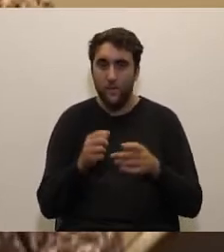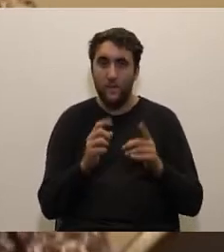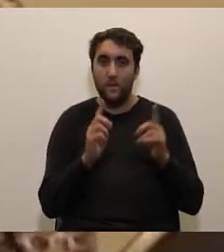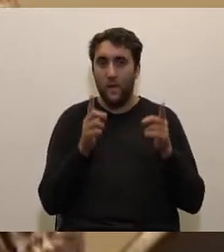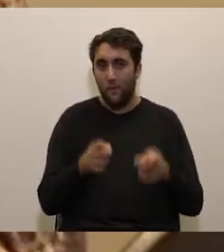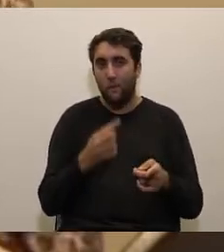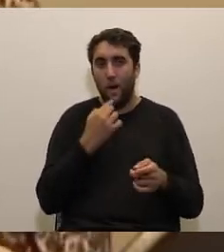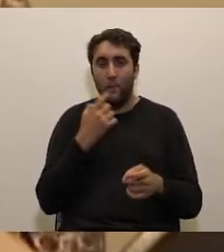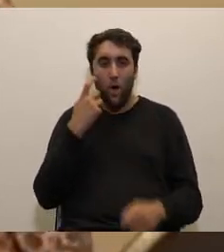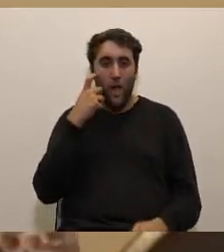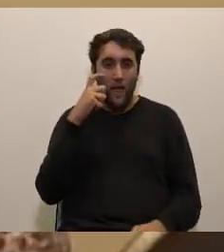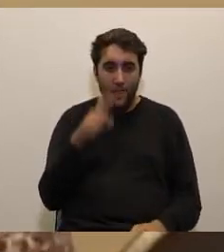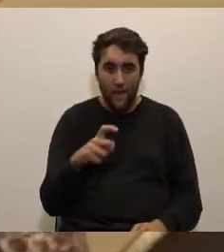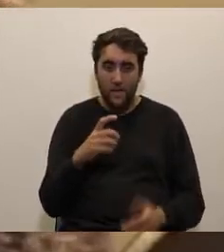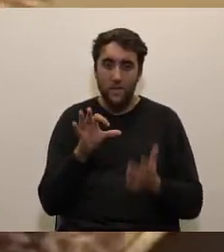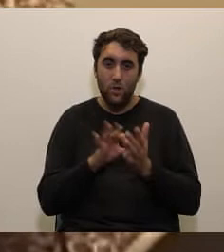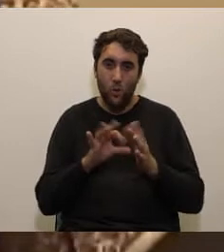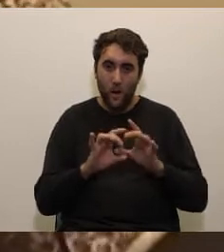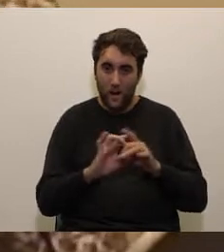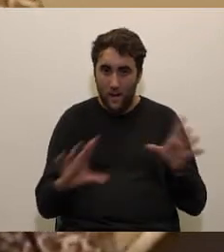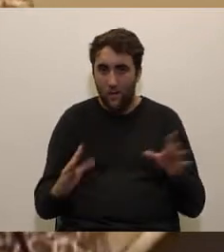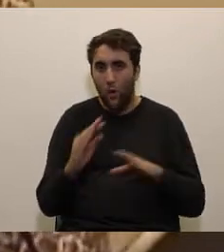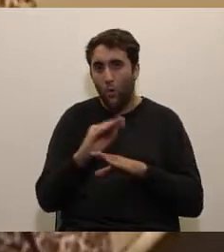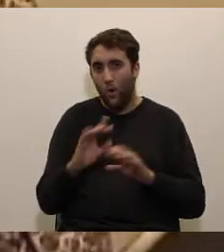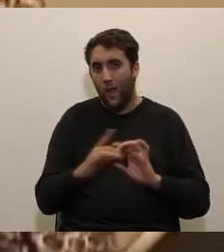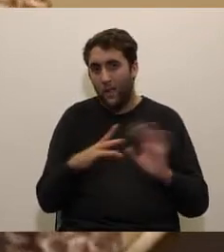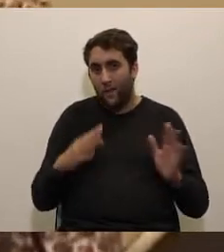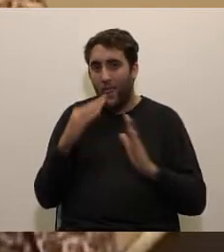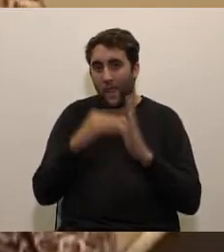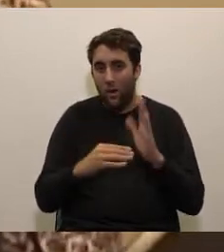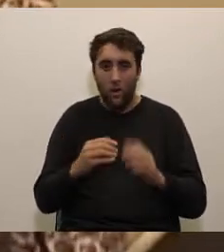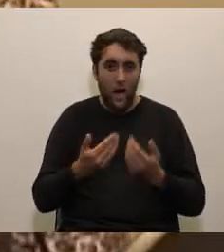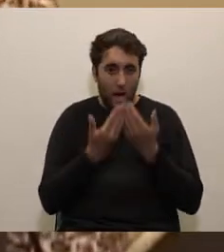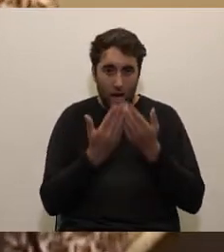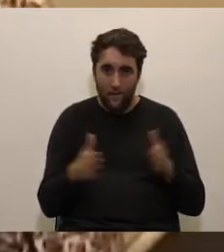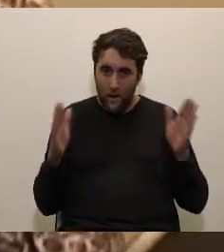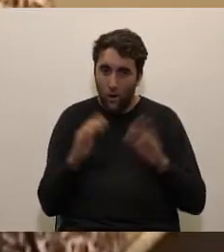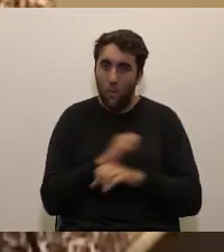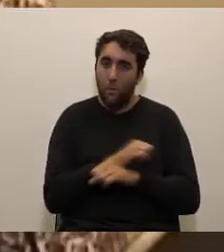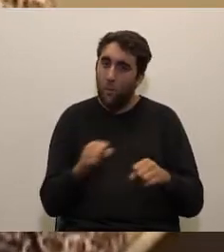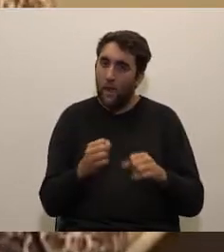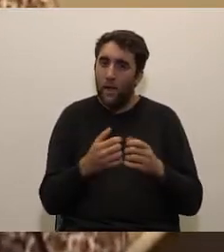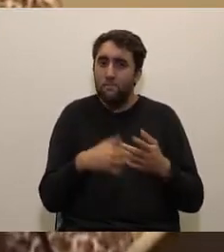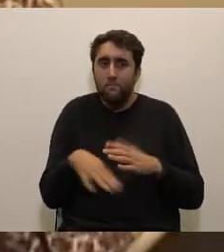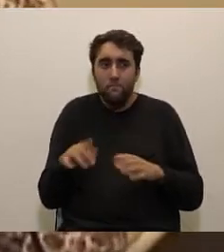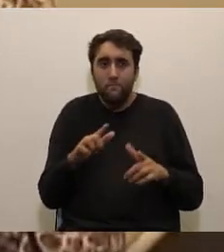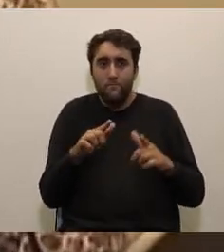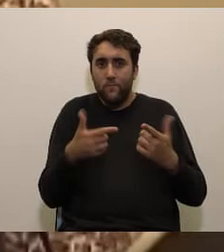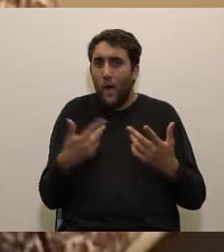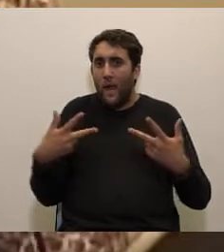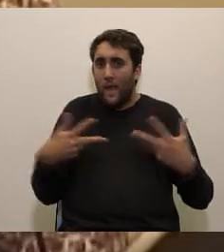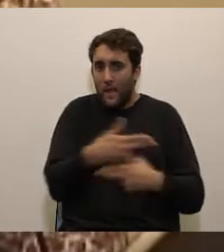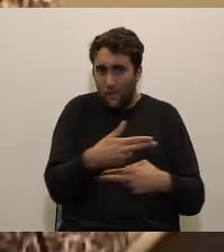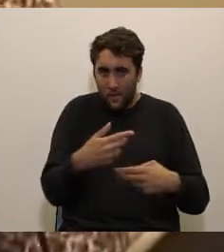las ideas de software libre, cultura libre, datos abiertos, atraviesen las cosas que hacemos, los